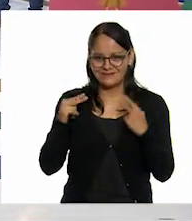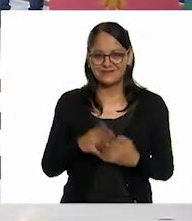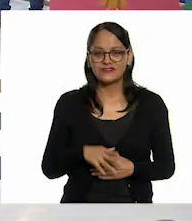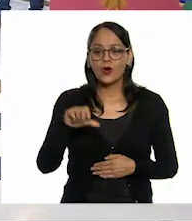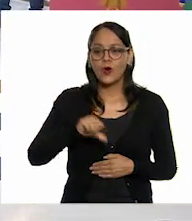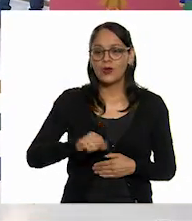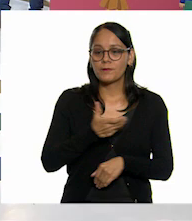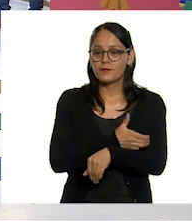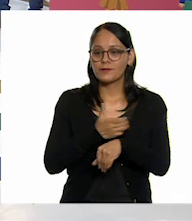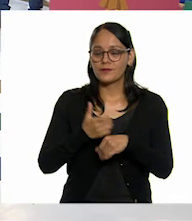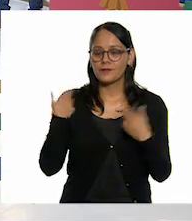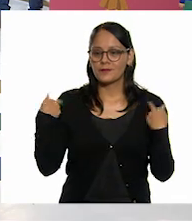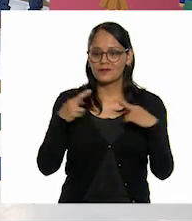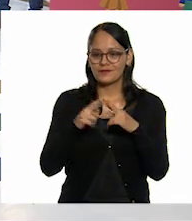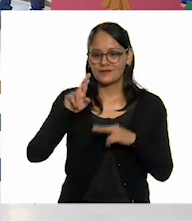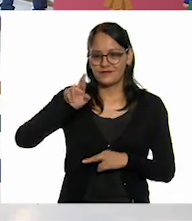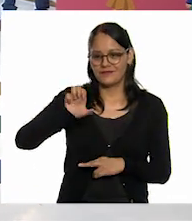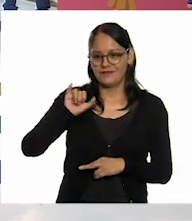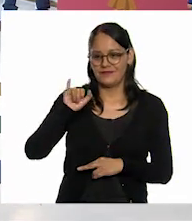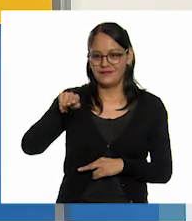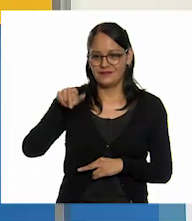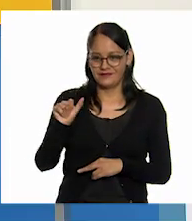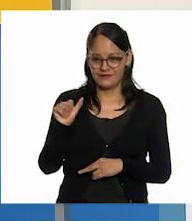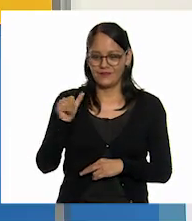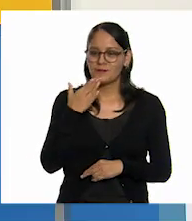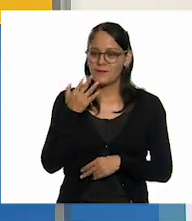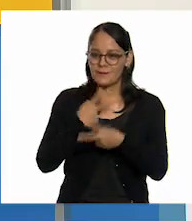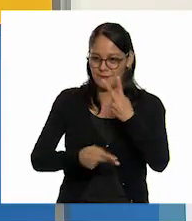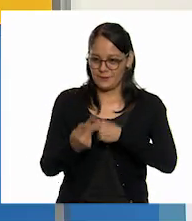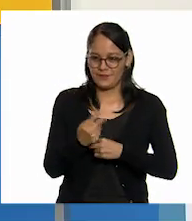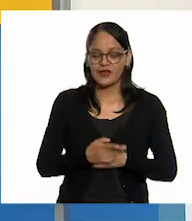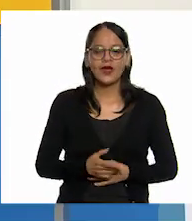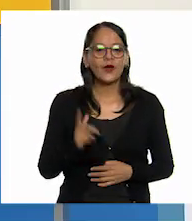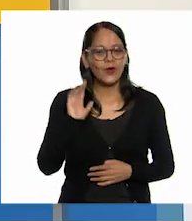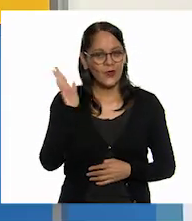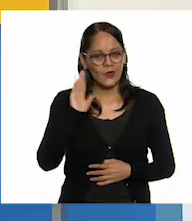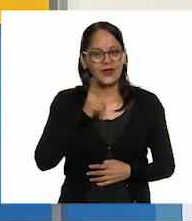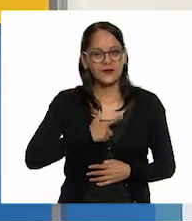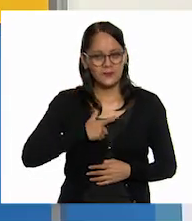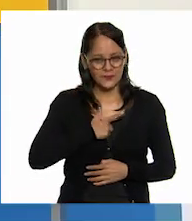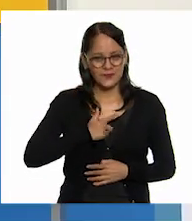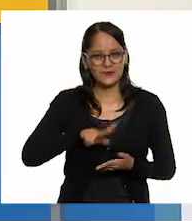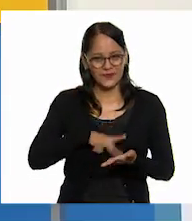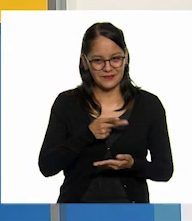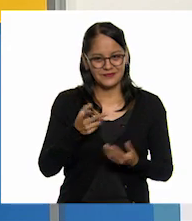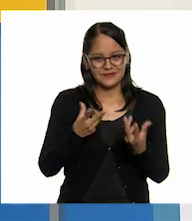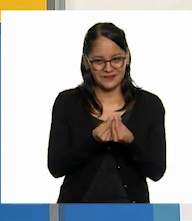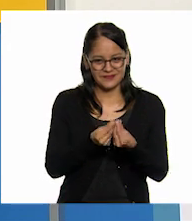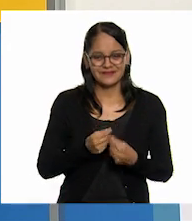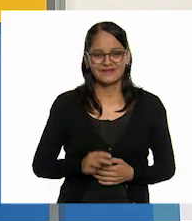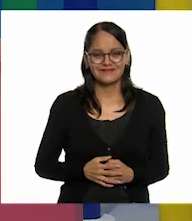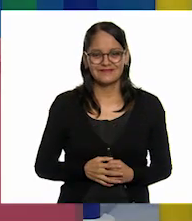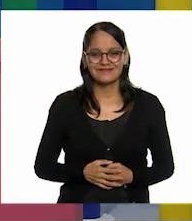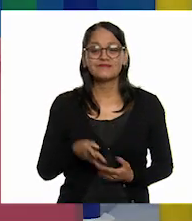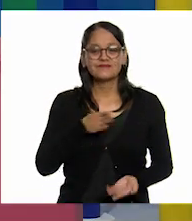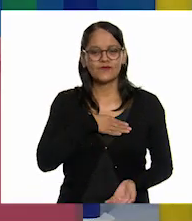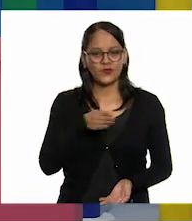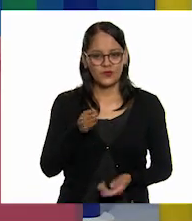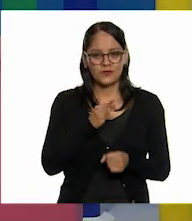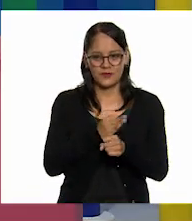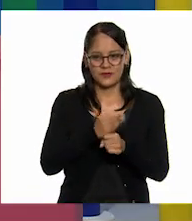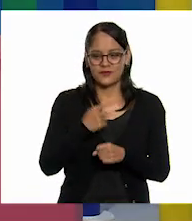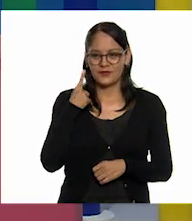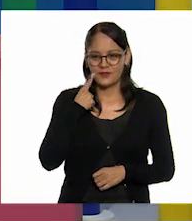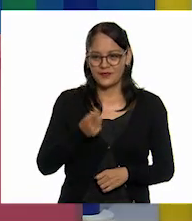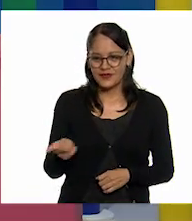la maestra Reina Cruz. Maestra, bienvenida. Muchas gracias, Juan Carlos. Es un placer estar nuevamente con ustedes. Y bueno, por supuesto, también